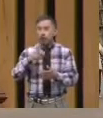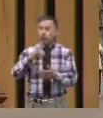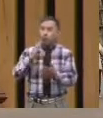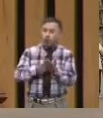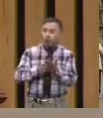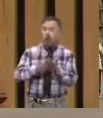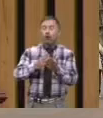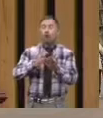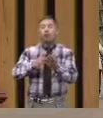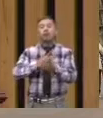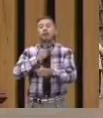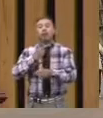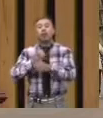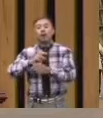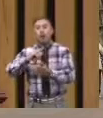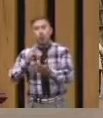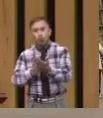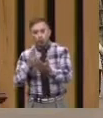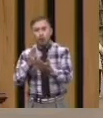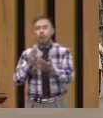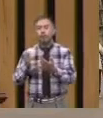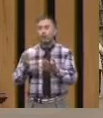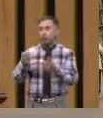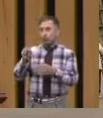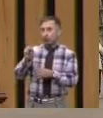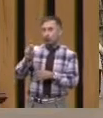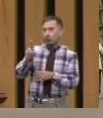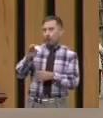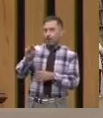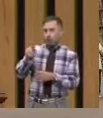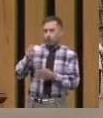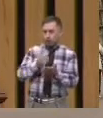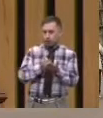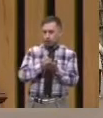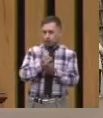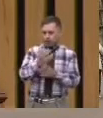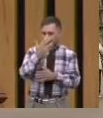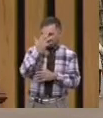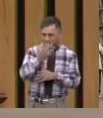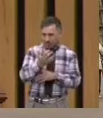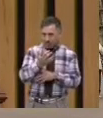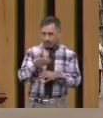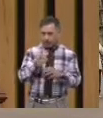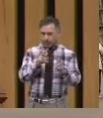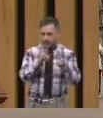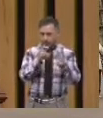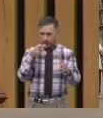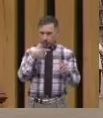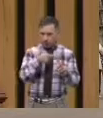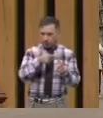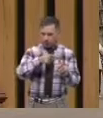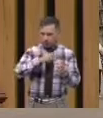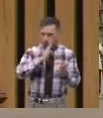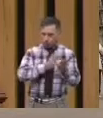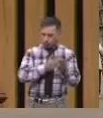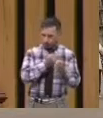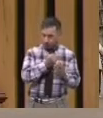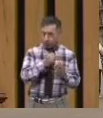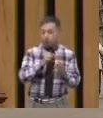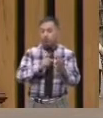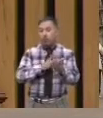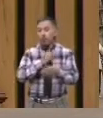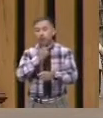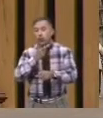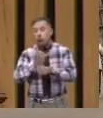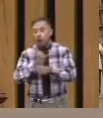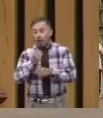después que un sujeto haya sido sancionado en resolución firme por una primera infracción de la misma naturaleza. La